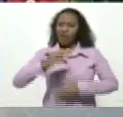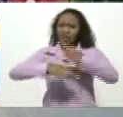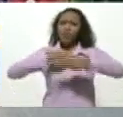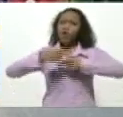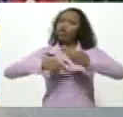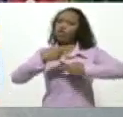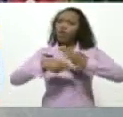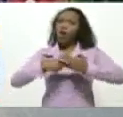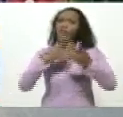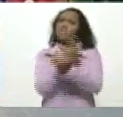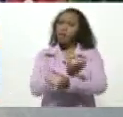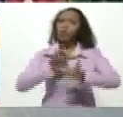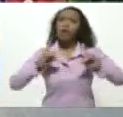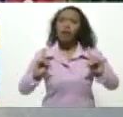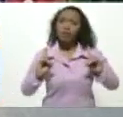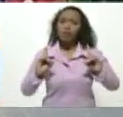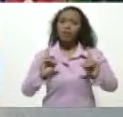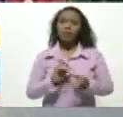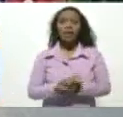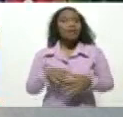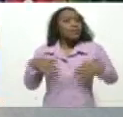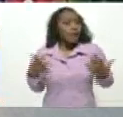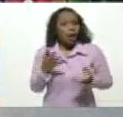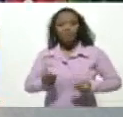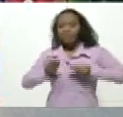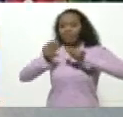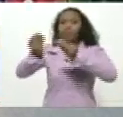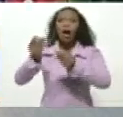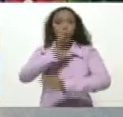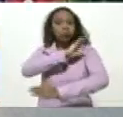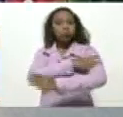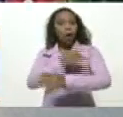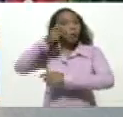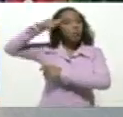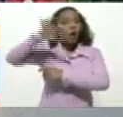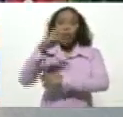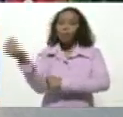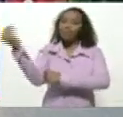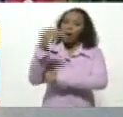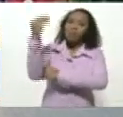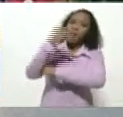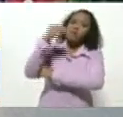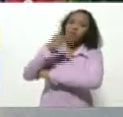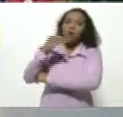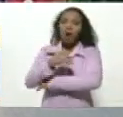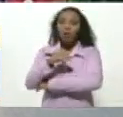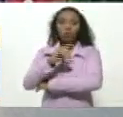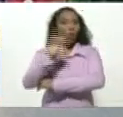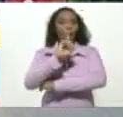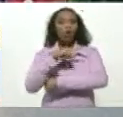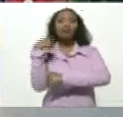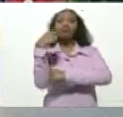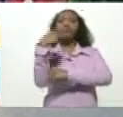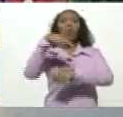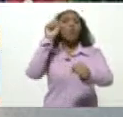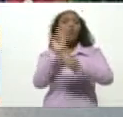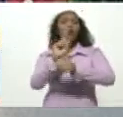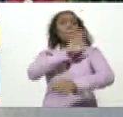revolución democrática que le ha entregado el poder al pueblo y cada vez más. No simplemente el